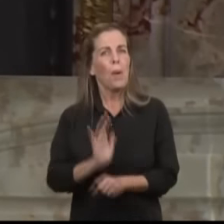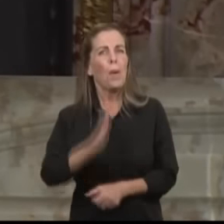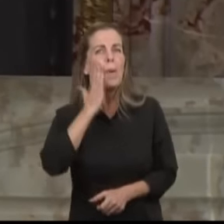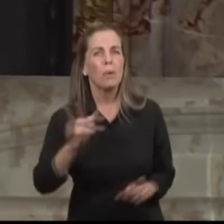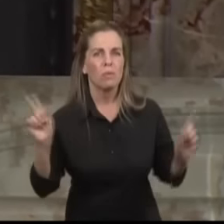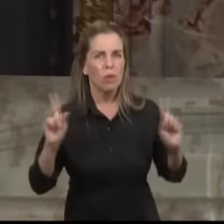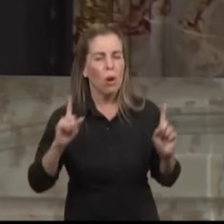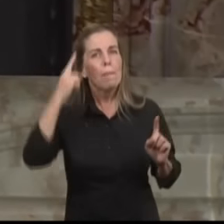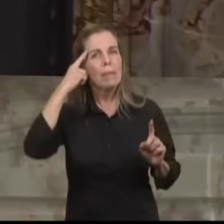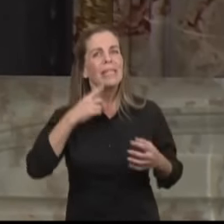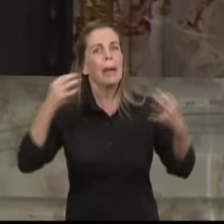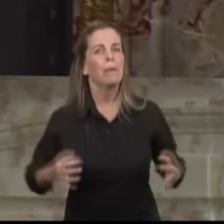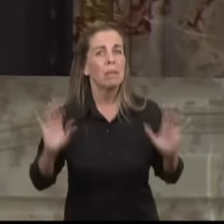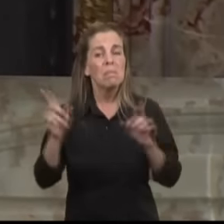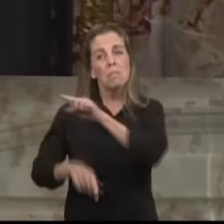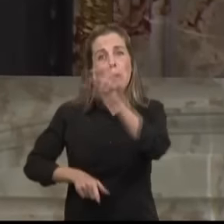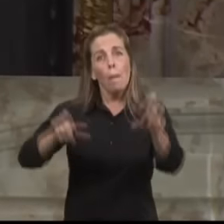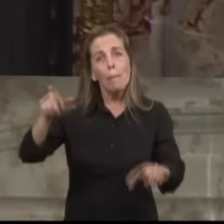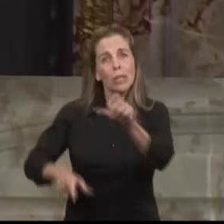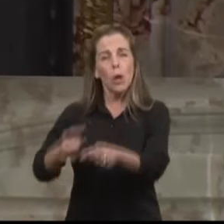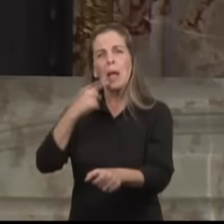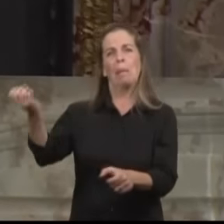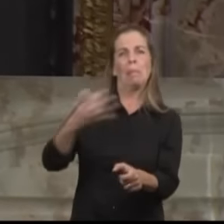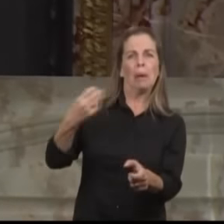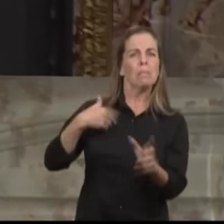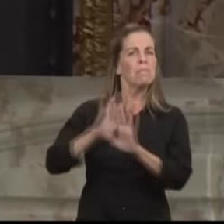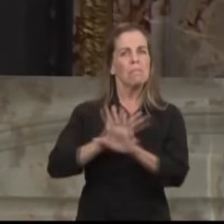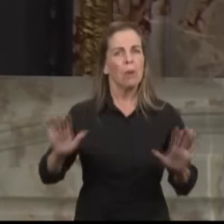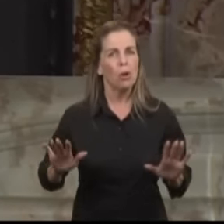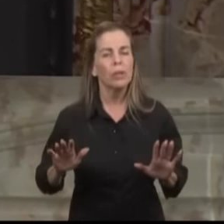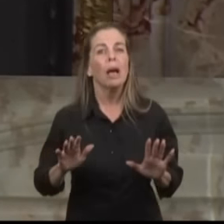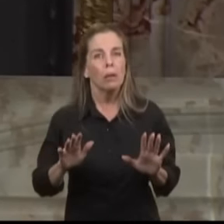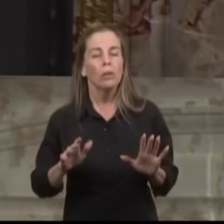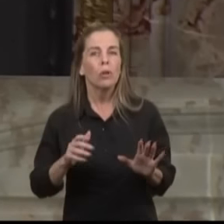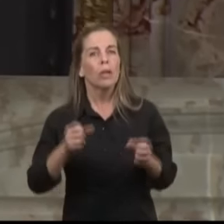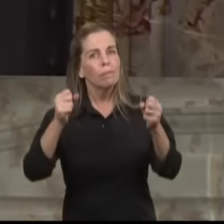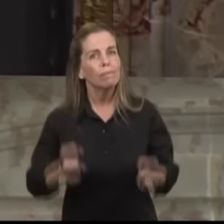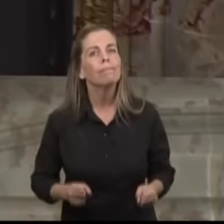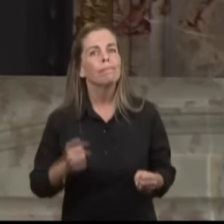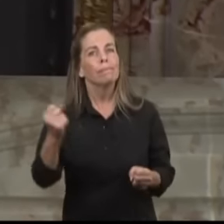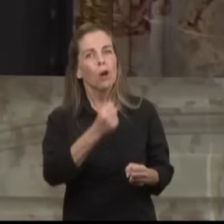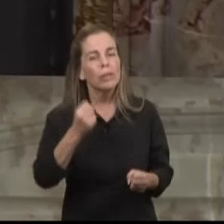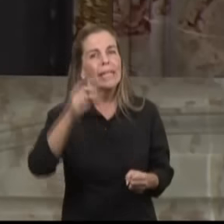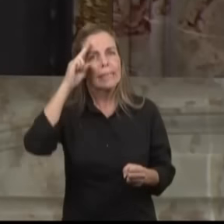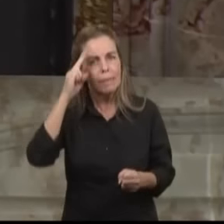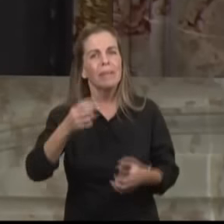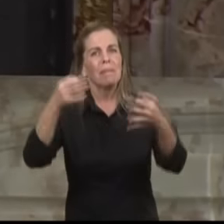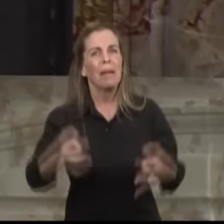el costo es que digan que soy cruel, y rectificar una hipotética injusticia presente, pero al costo